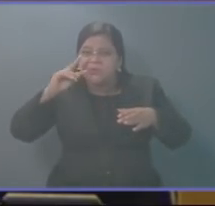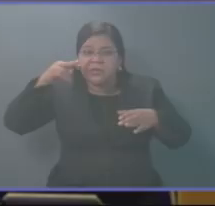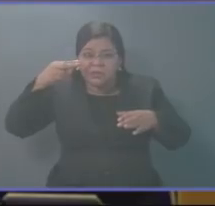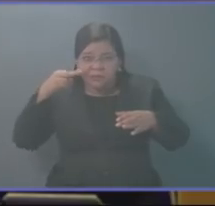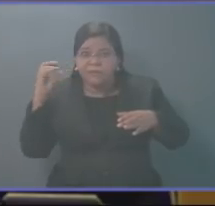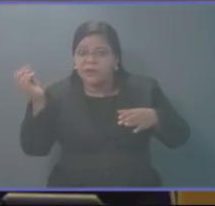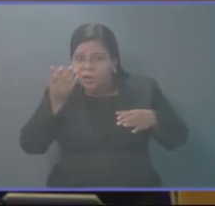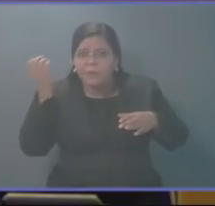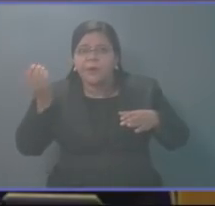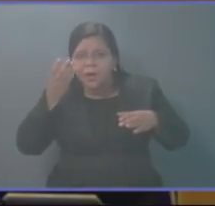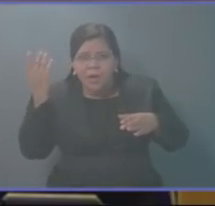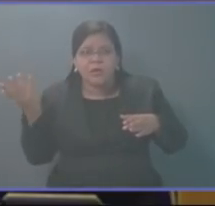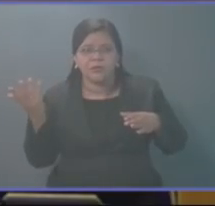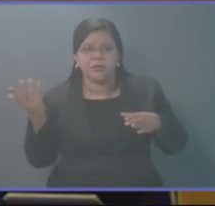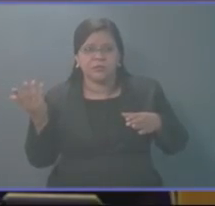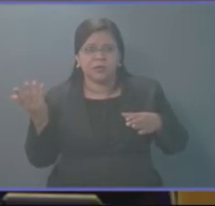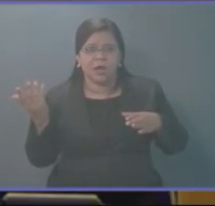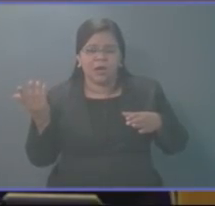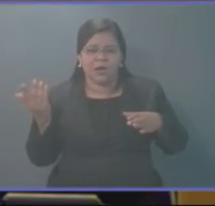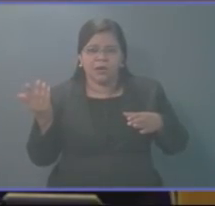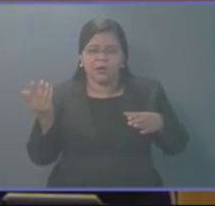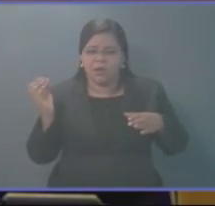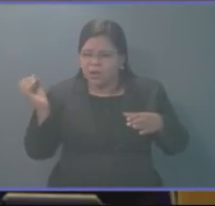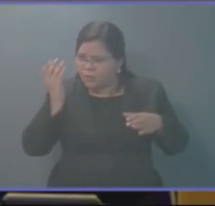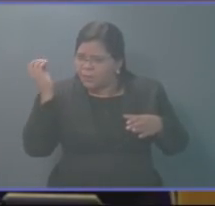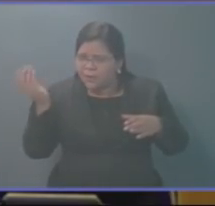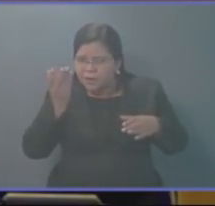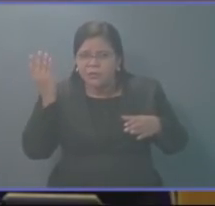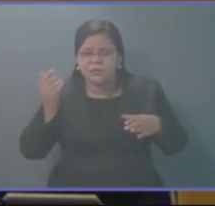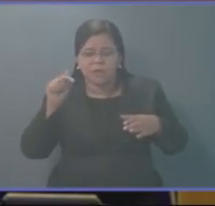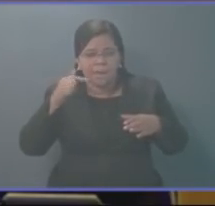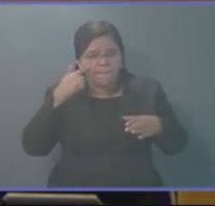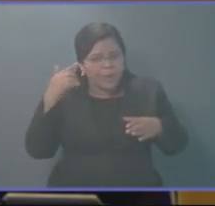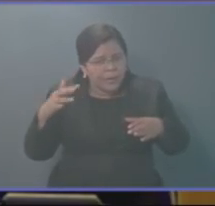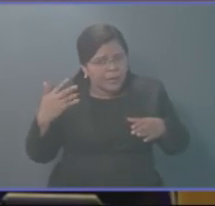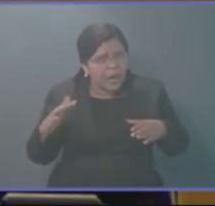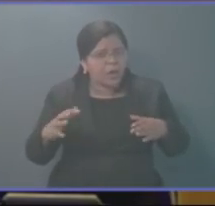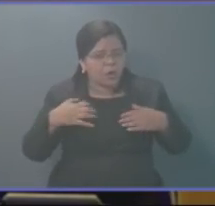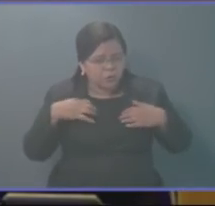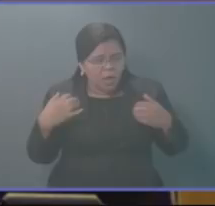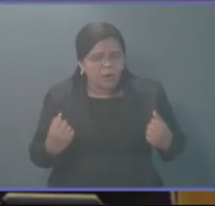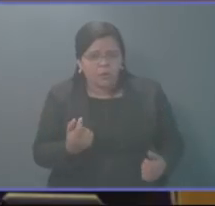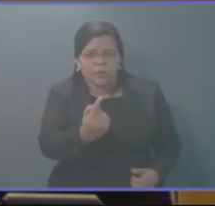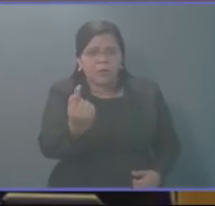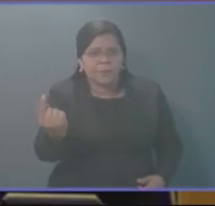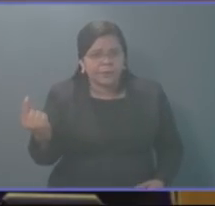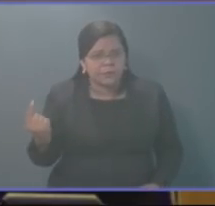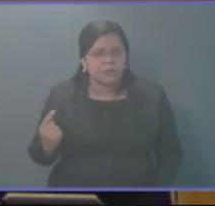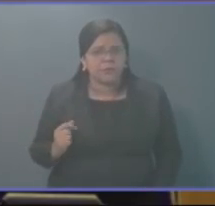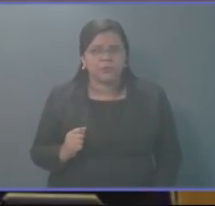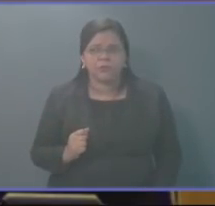alarma que se estaba gestando una amenaza a la salud pública?